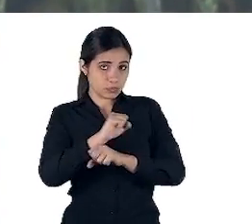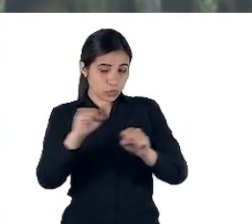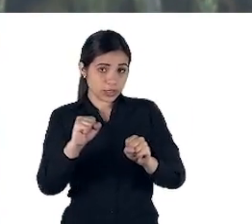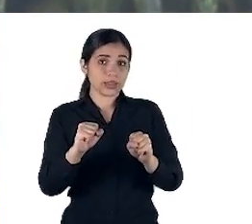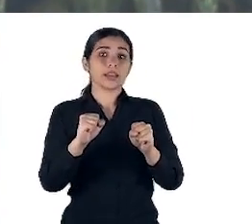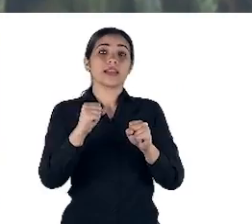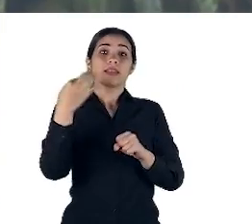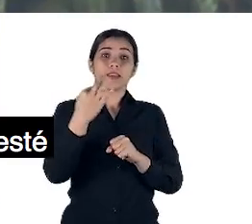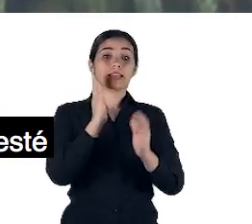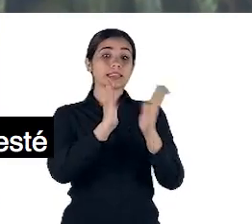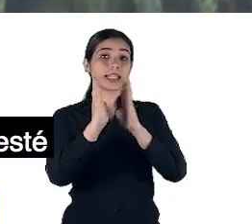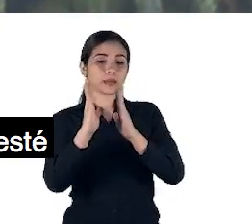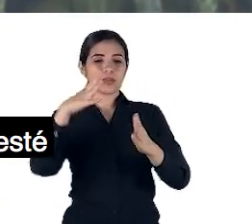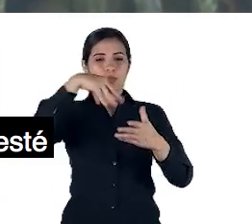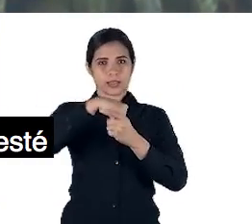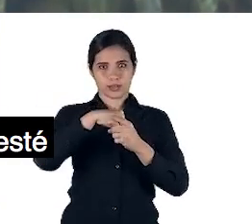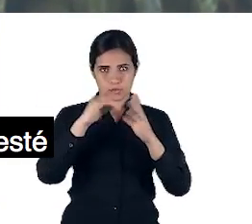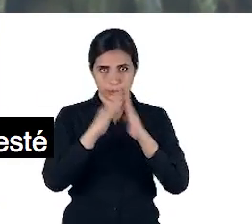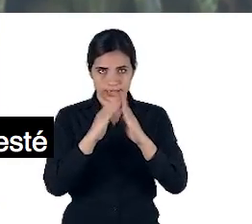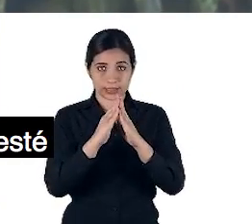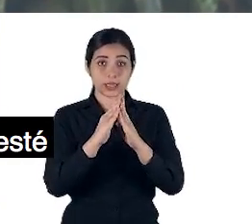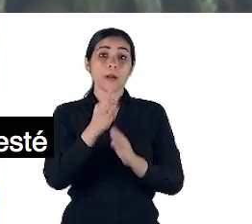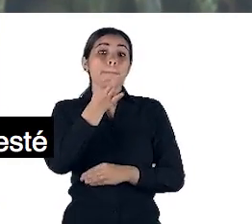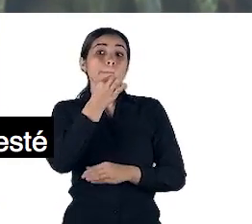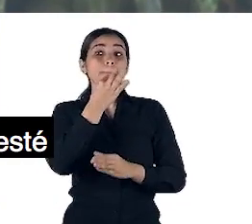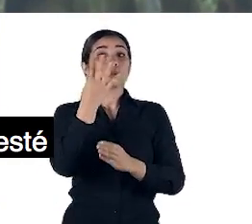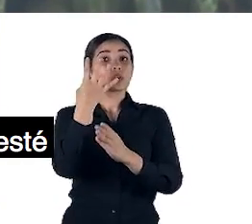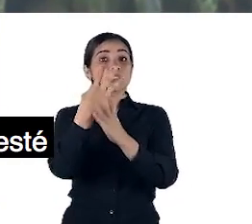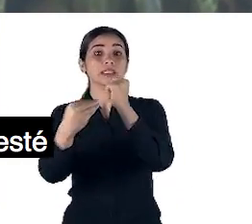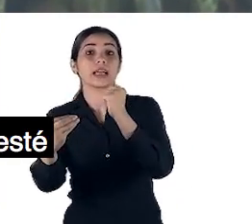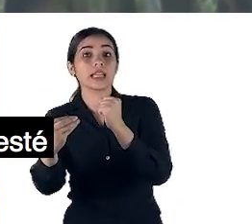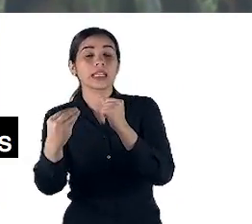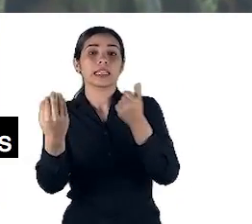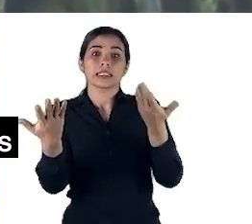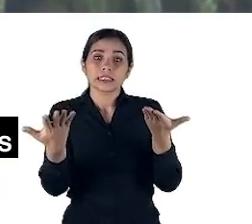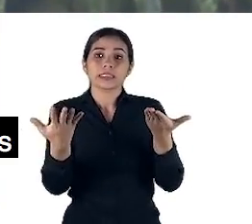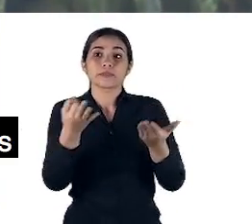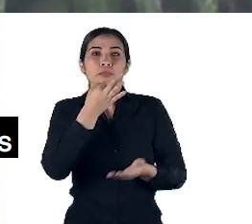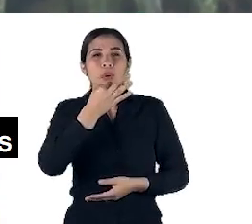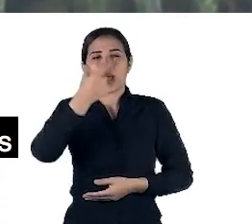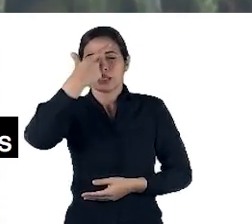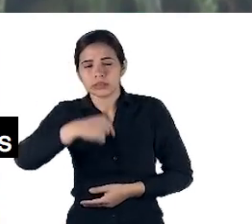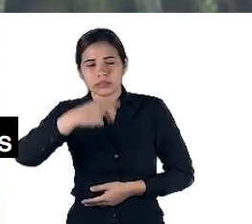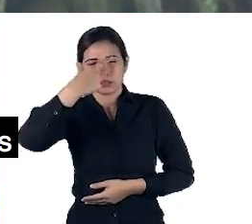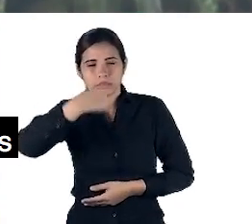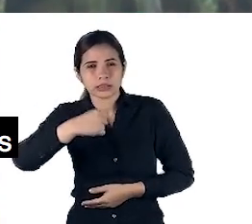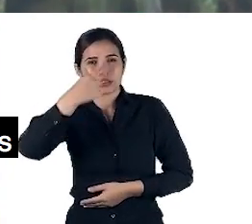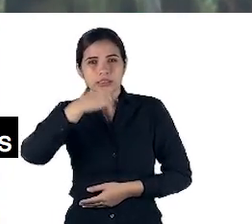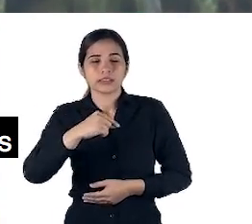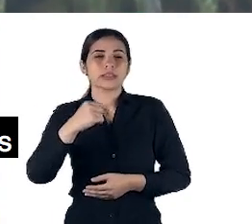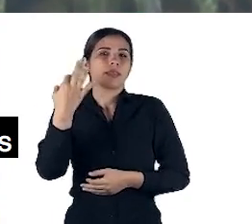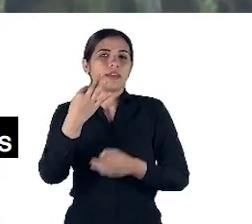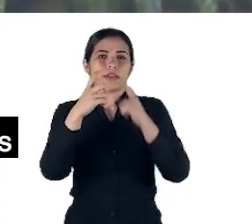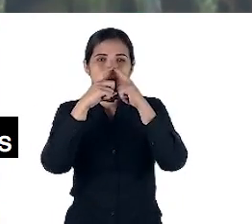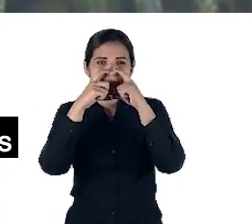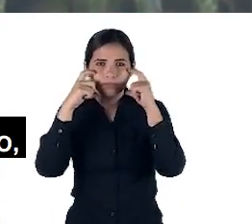se quede en casa. Si es que sale, tiene que ir, está más expuesto, en caso de que esté estornudando, usar tapabocas,